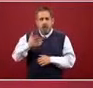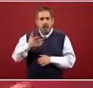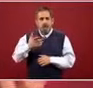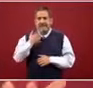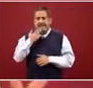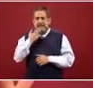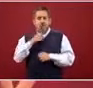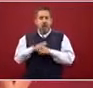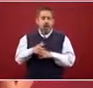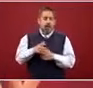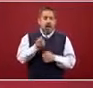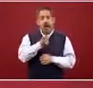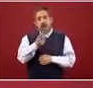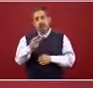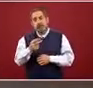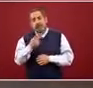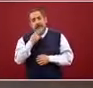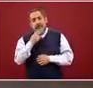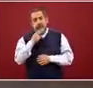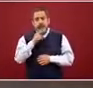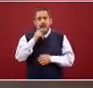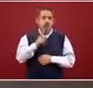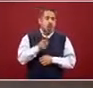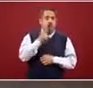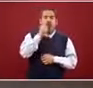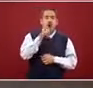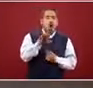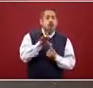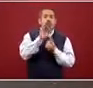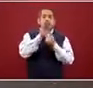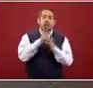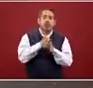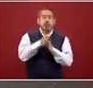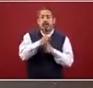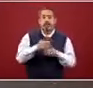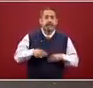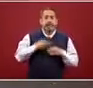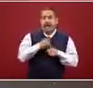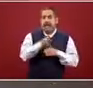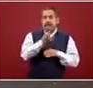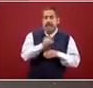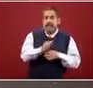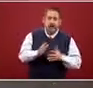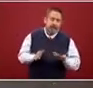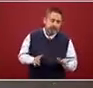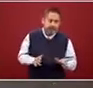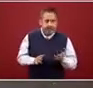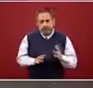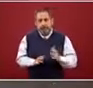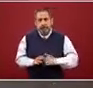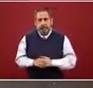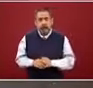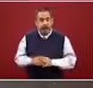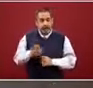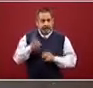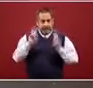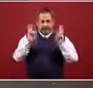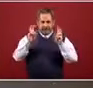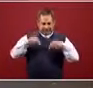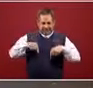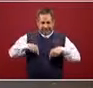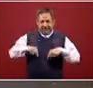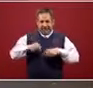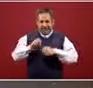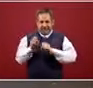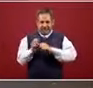legítima. Hay quien prefiere tener una sola variante de las cosas en la vida. Y en este tema técnico,